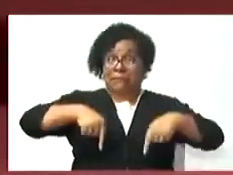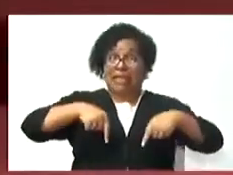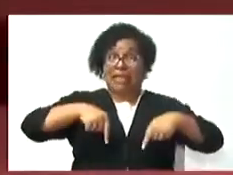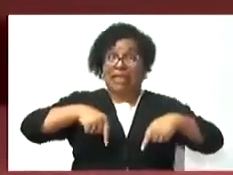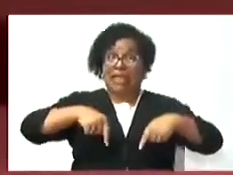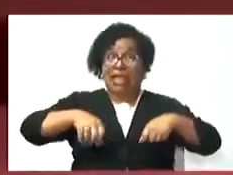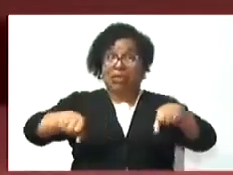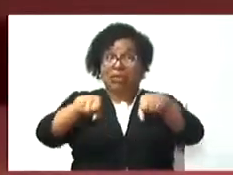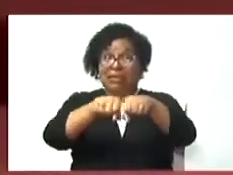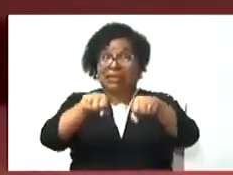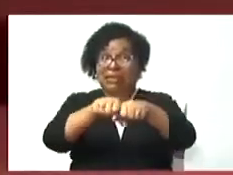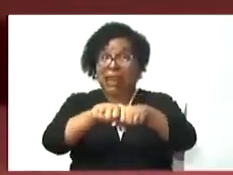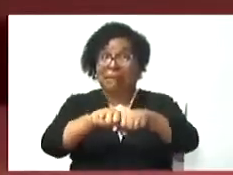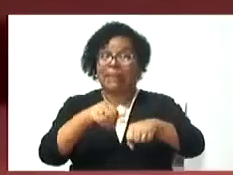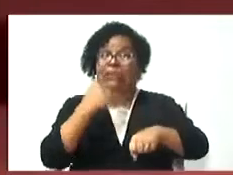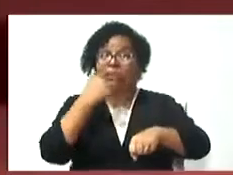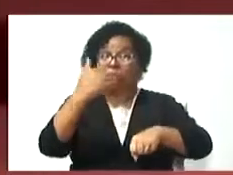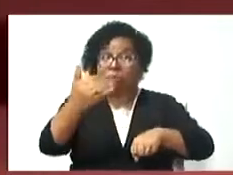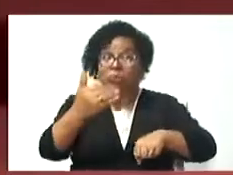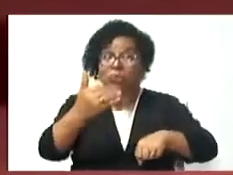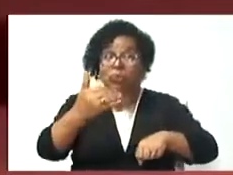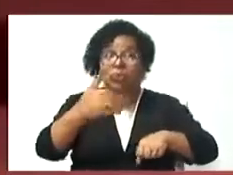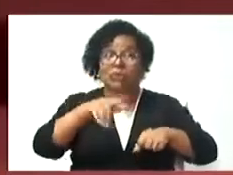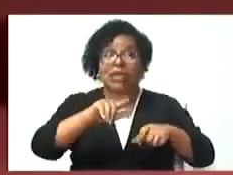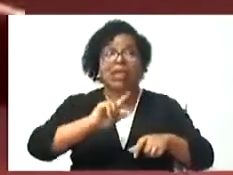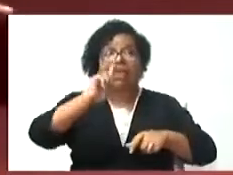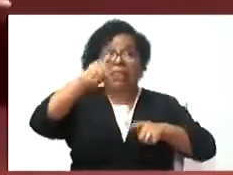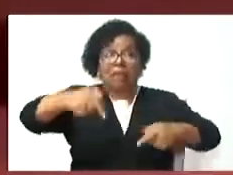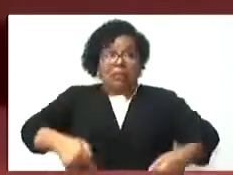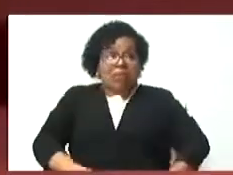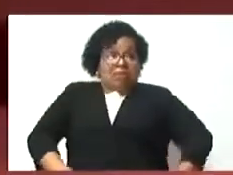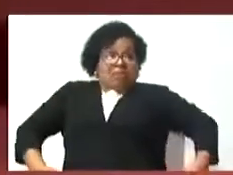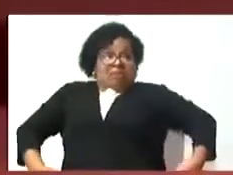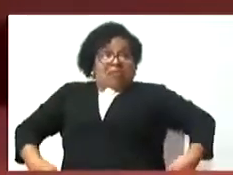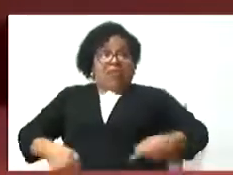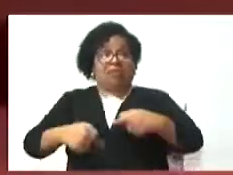colita en la próxima de la legislatura van a venir en bikini gracias